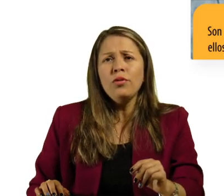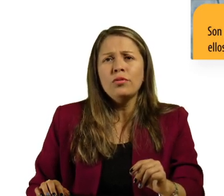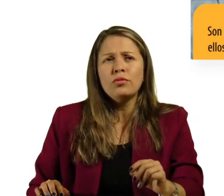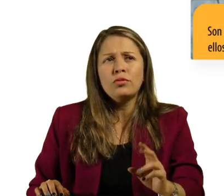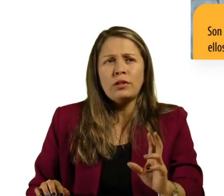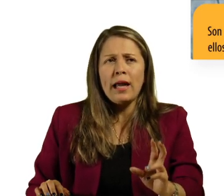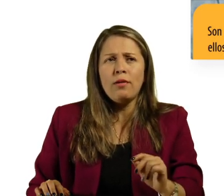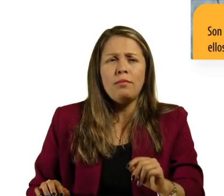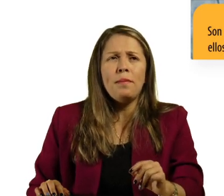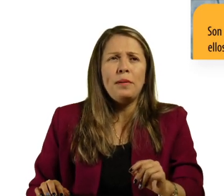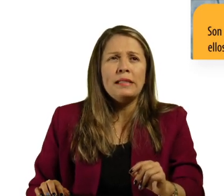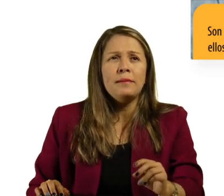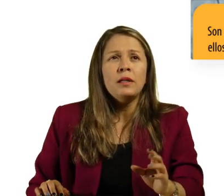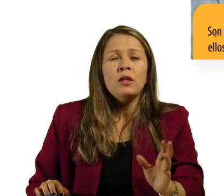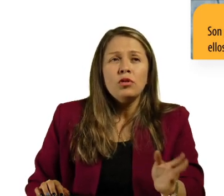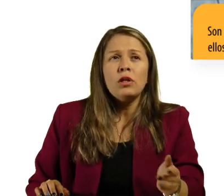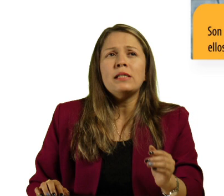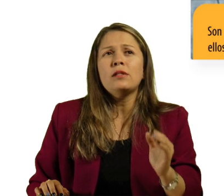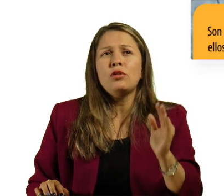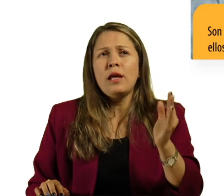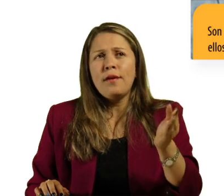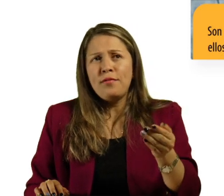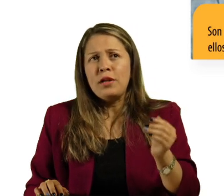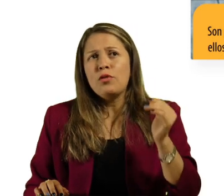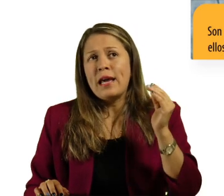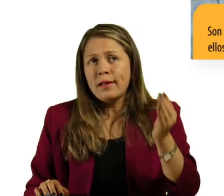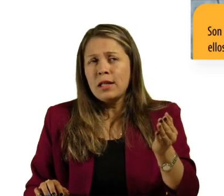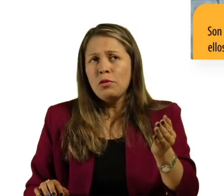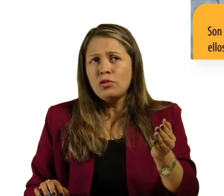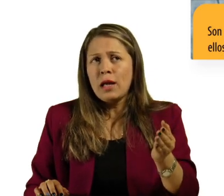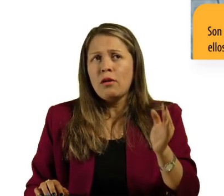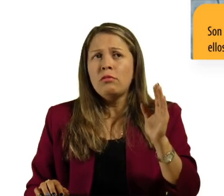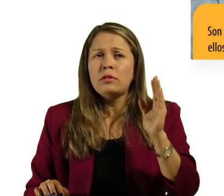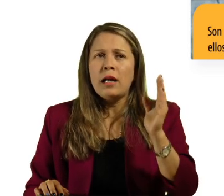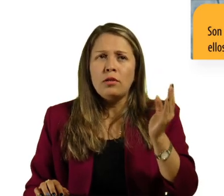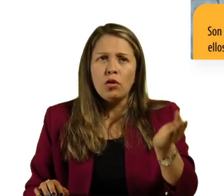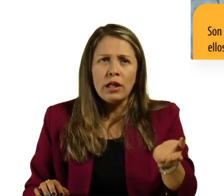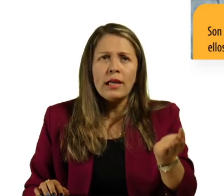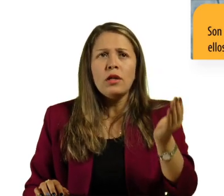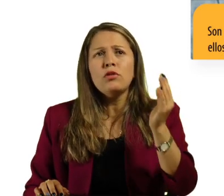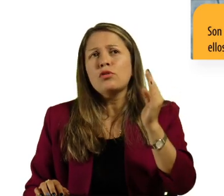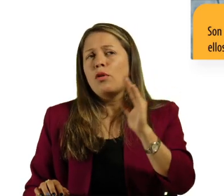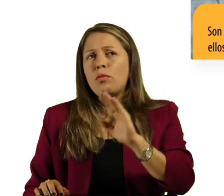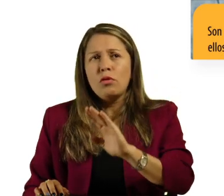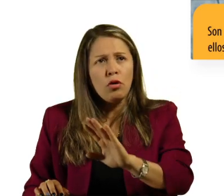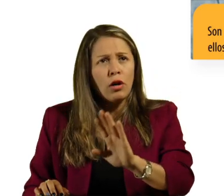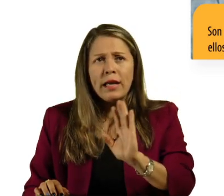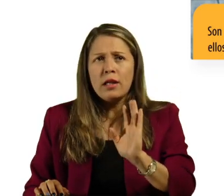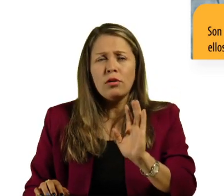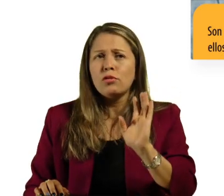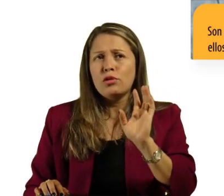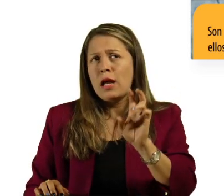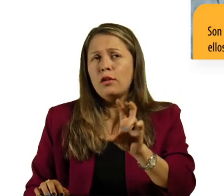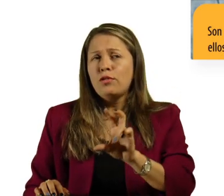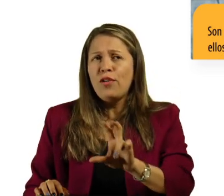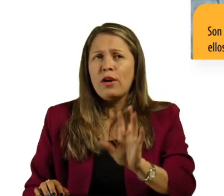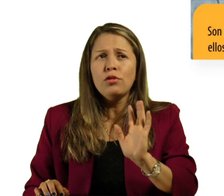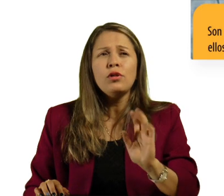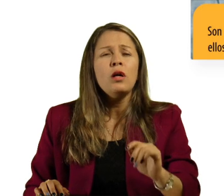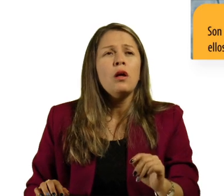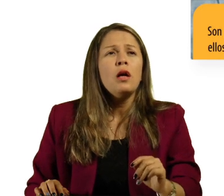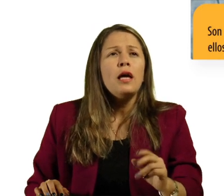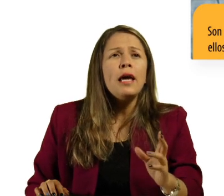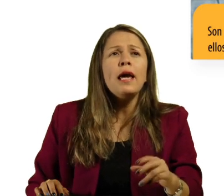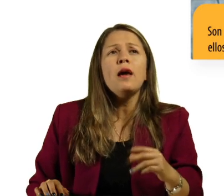que yo tengo en mi empresa. Entonces es donde defino qué activos tengo, tanto líquidos como no líquidos, o sea, los